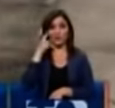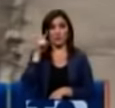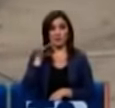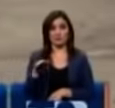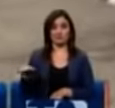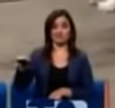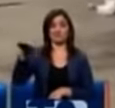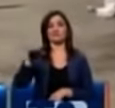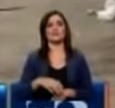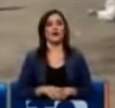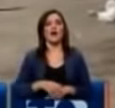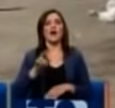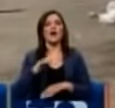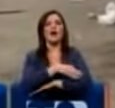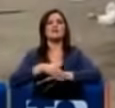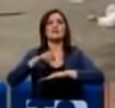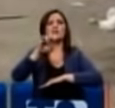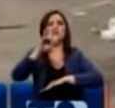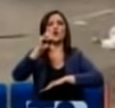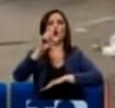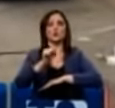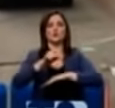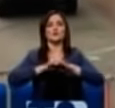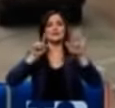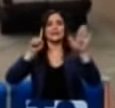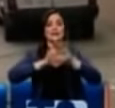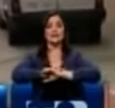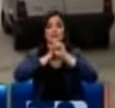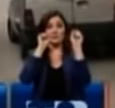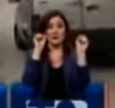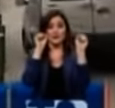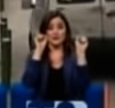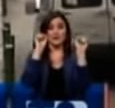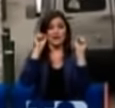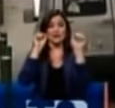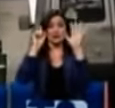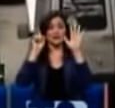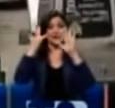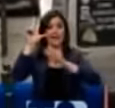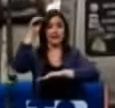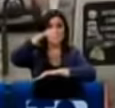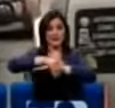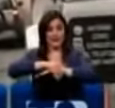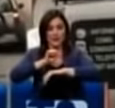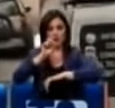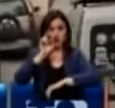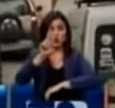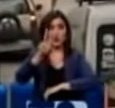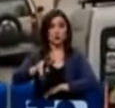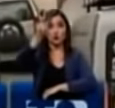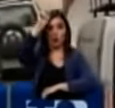Ríos, que desde las 6 de la mañana hasta las 3 de la tarde cambia de sentido, es decir, que tiene un sentido